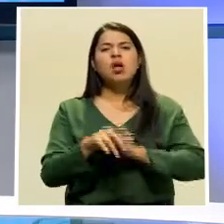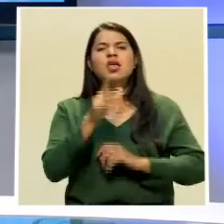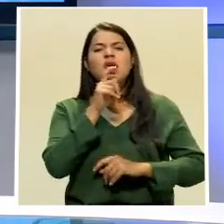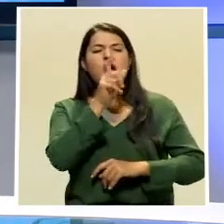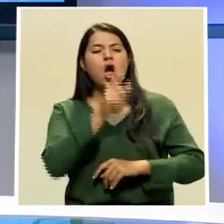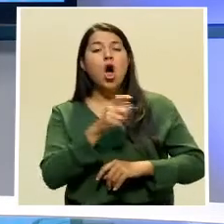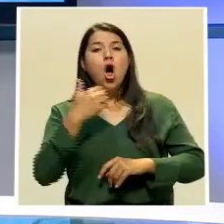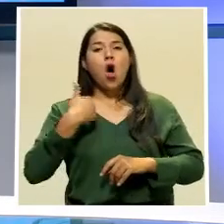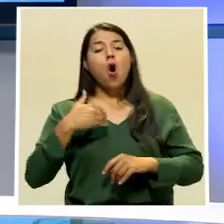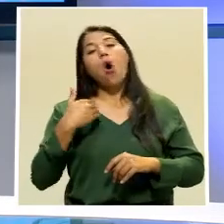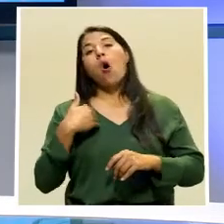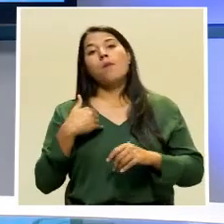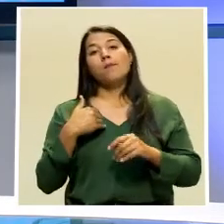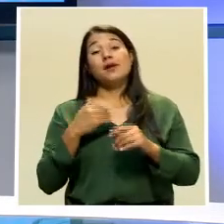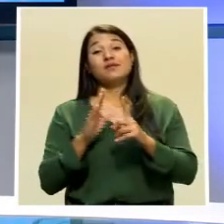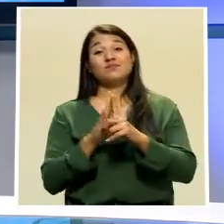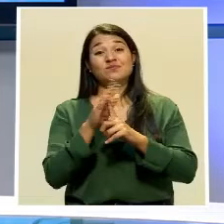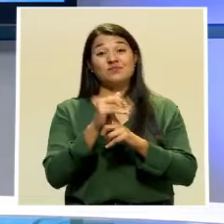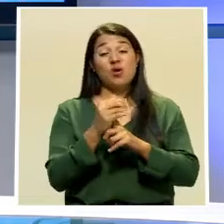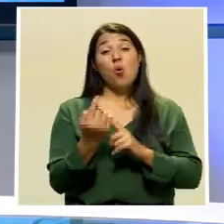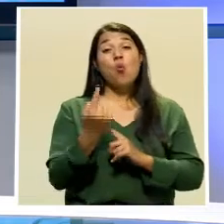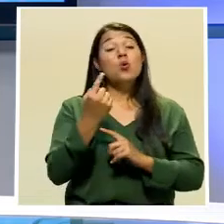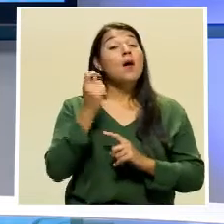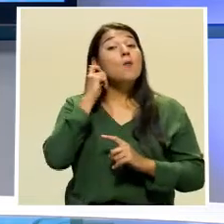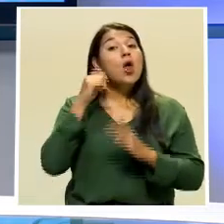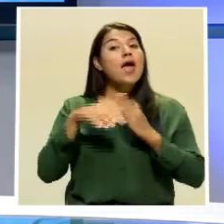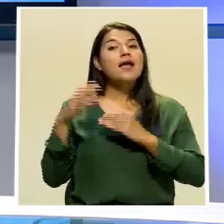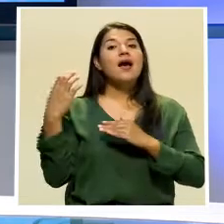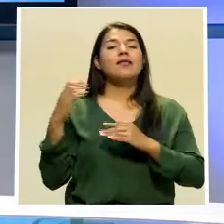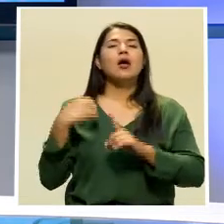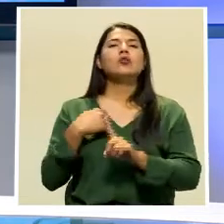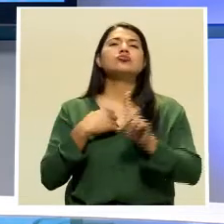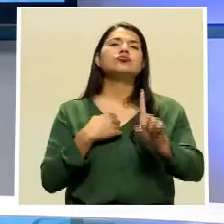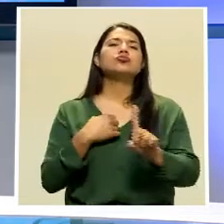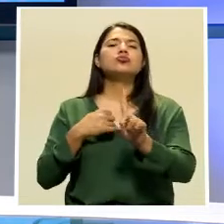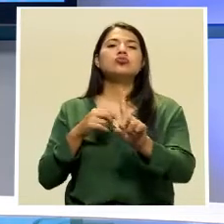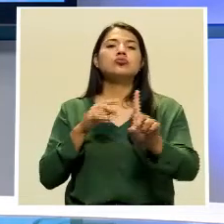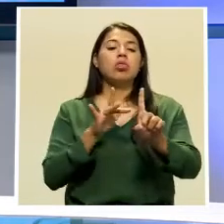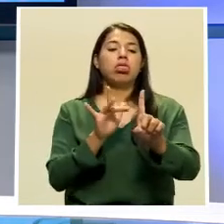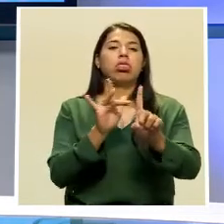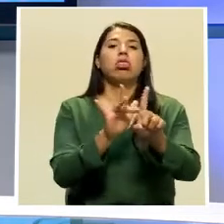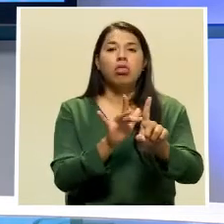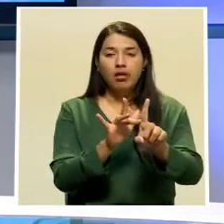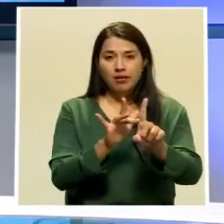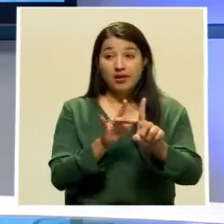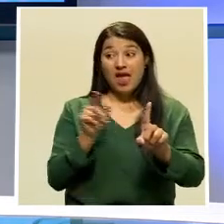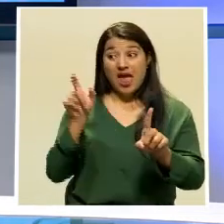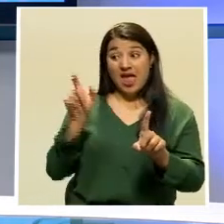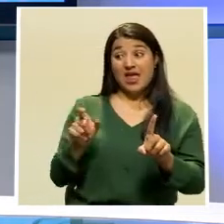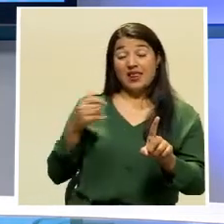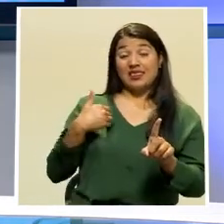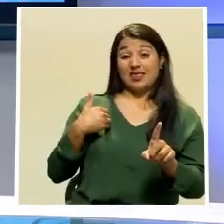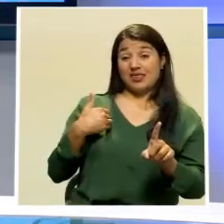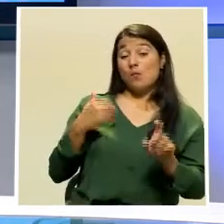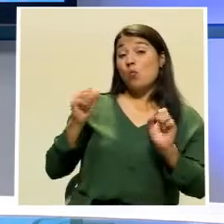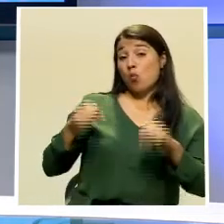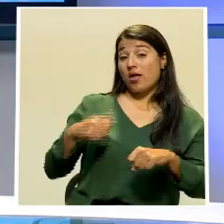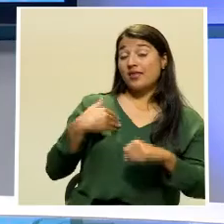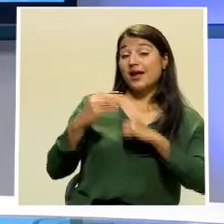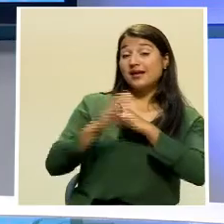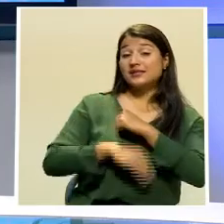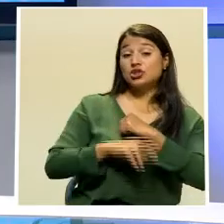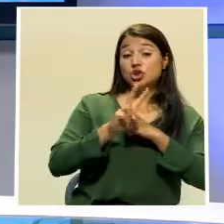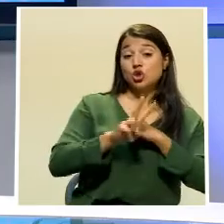abusó sexualmente de una mujer que caminaba en Cartago. El sospechoso se expone a una pena de 2 a